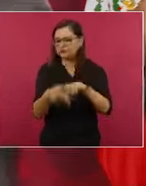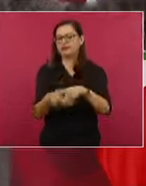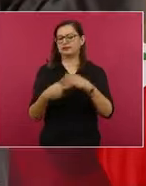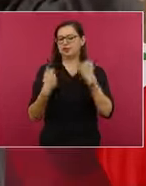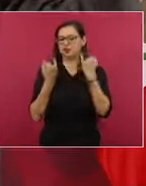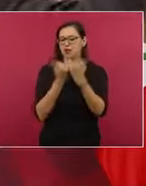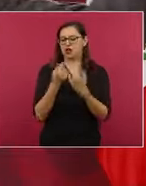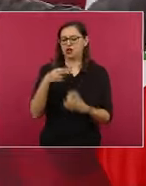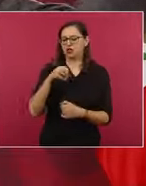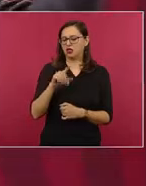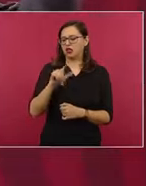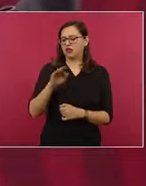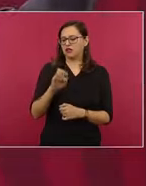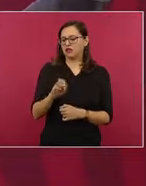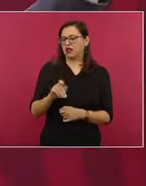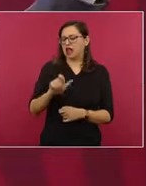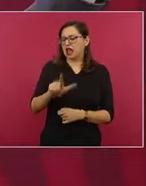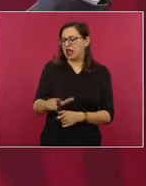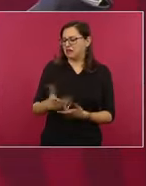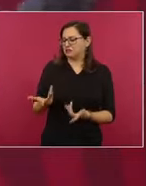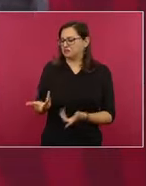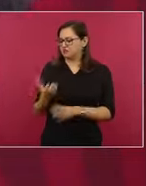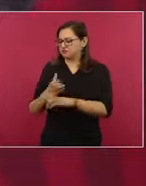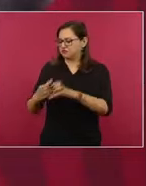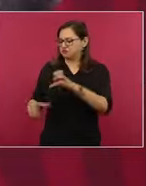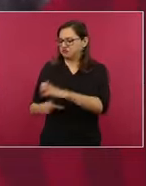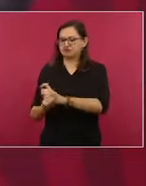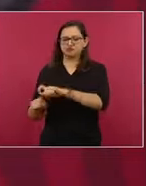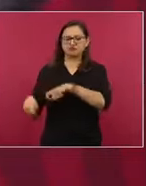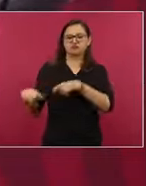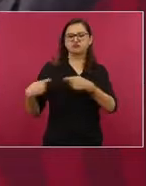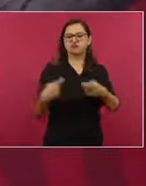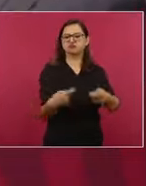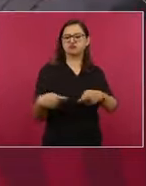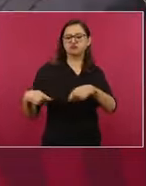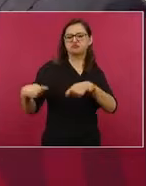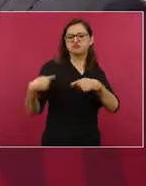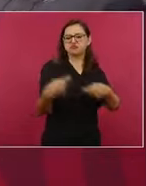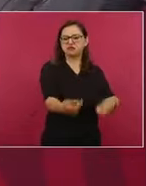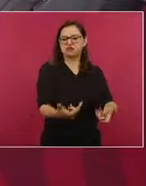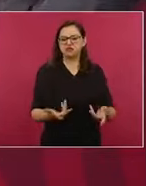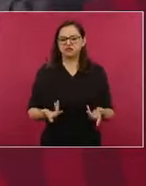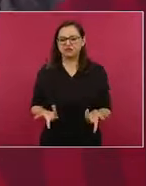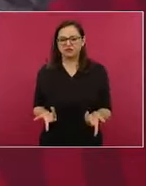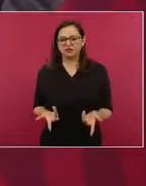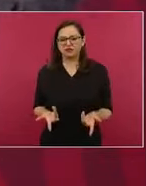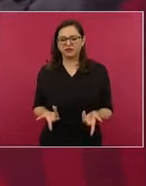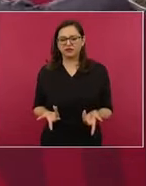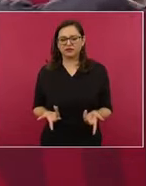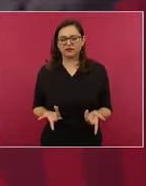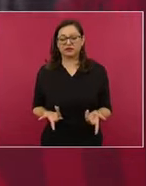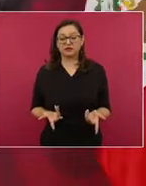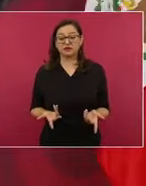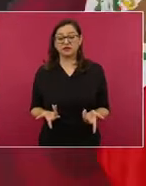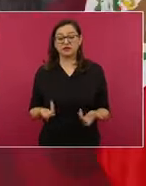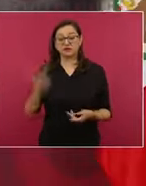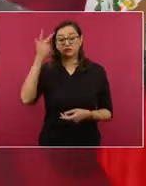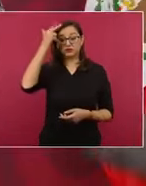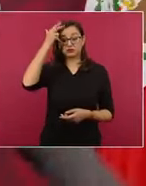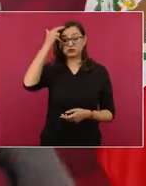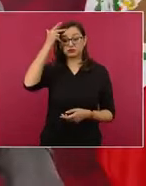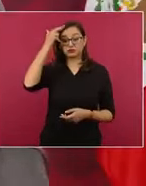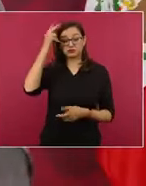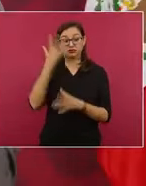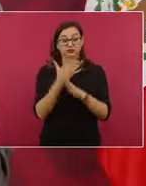a sus allegados, las compañías deslindadoras. Declaró Porfirio que todo el